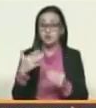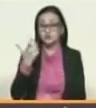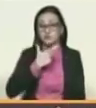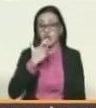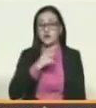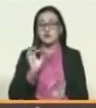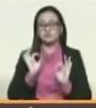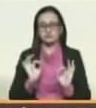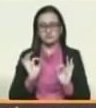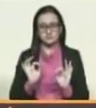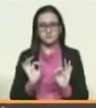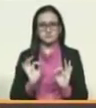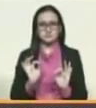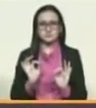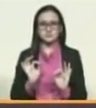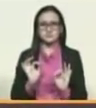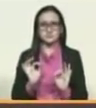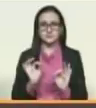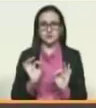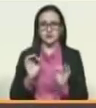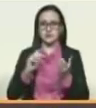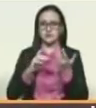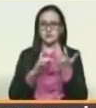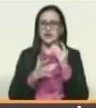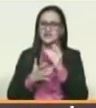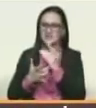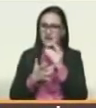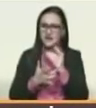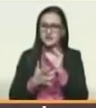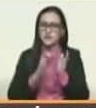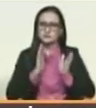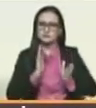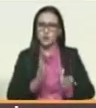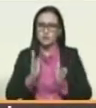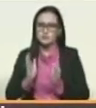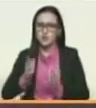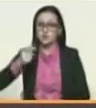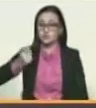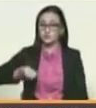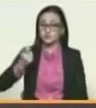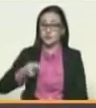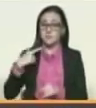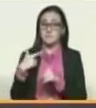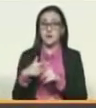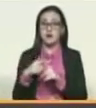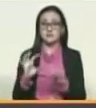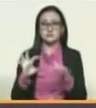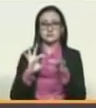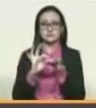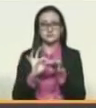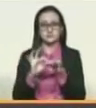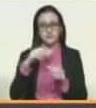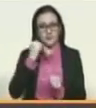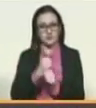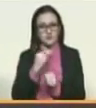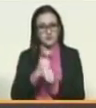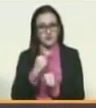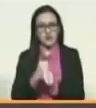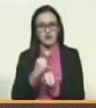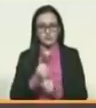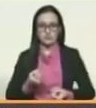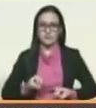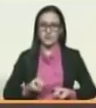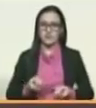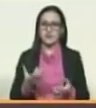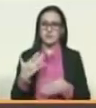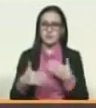porque no es solamente un proceso técnico, es un proceso técnico jurídico en el cual ya hemos venido trabajando para